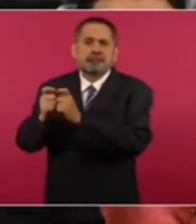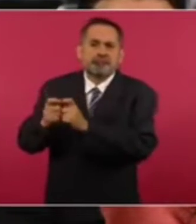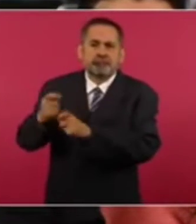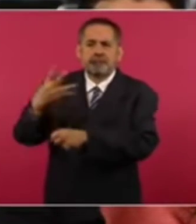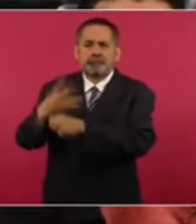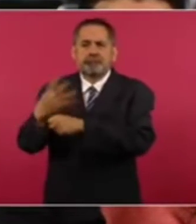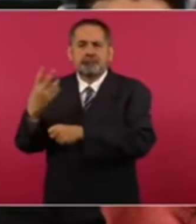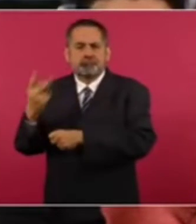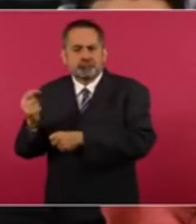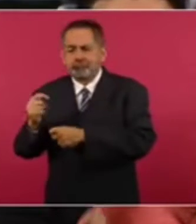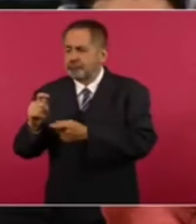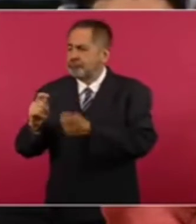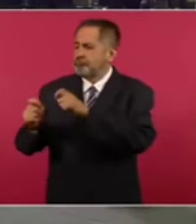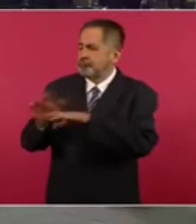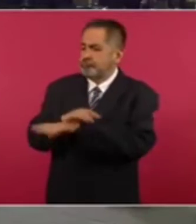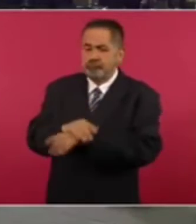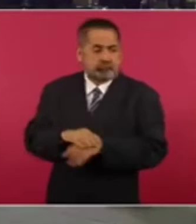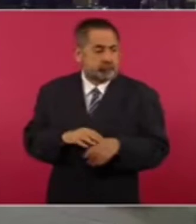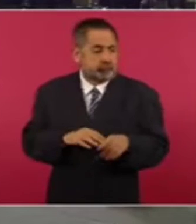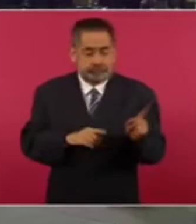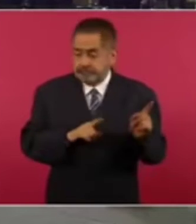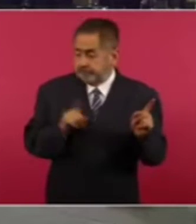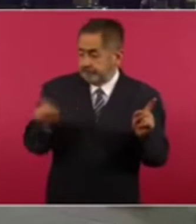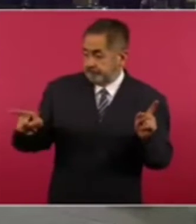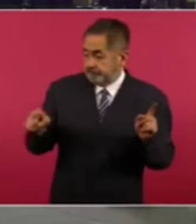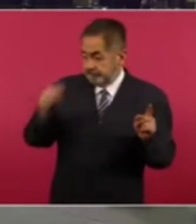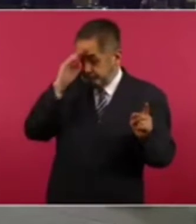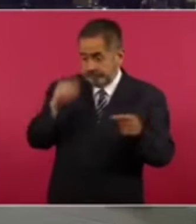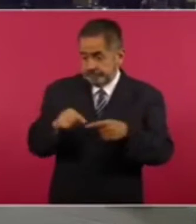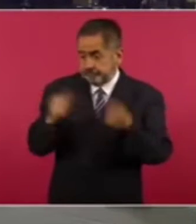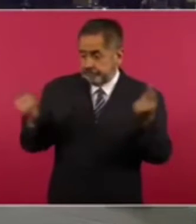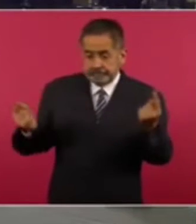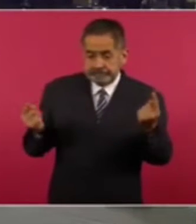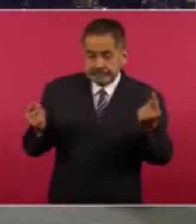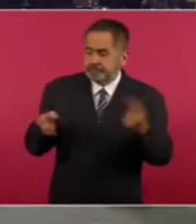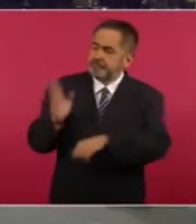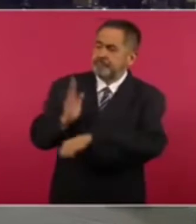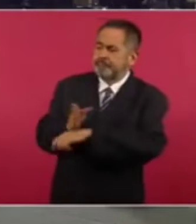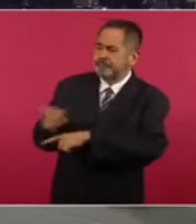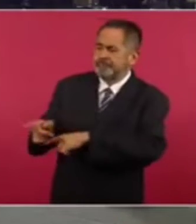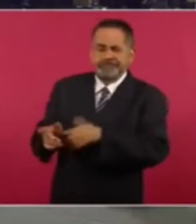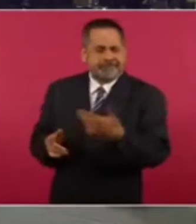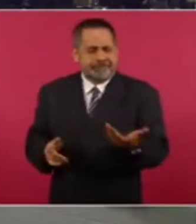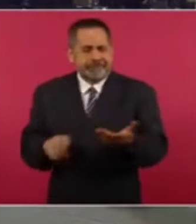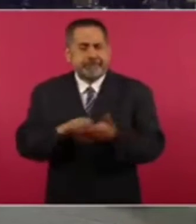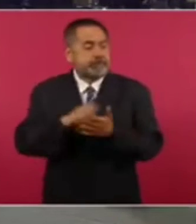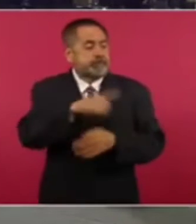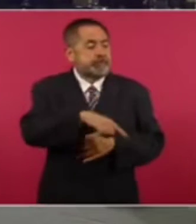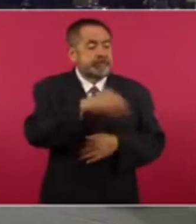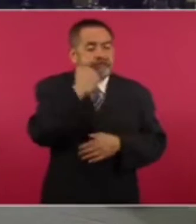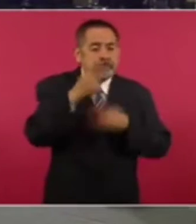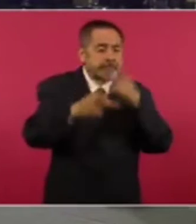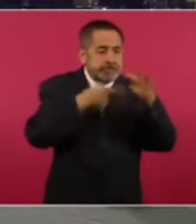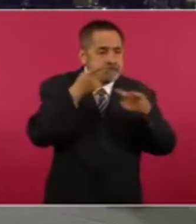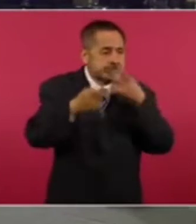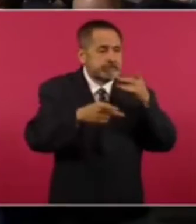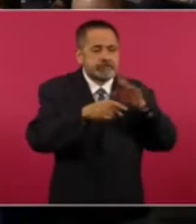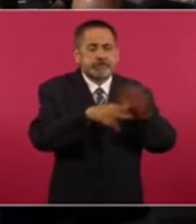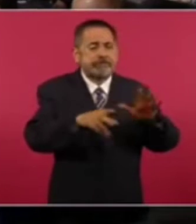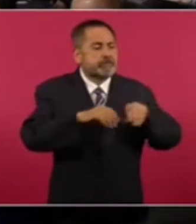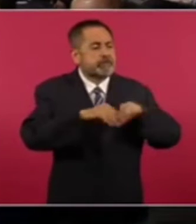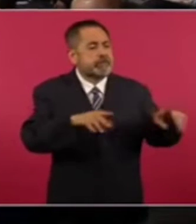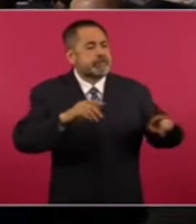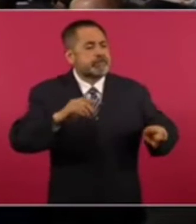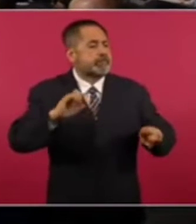tienen este mismo discurso que tratan de imponer los medios de comunicación, ¿no? Que es el discurso del antiguo régimen,